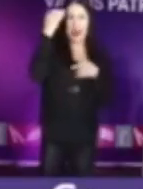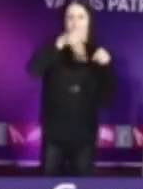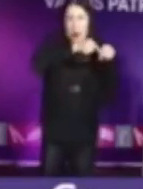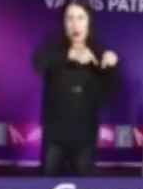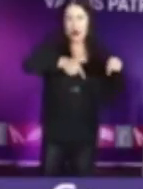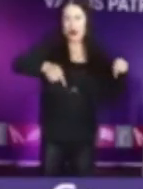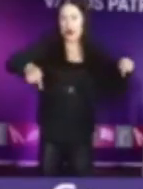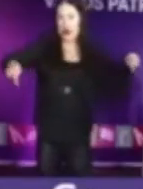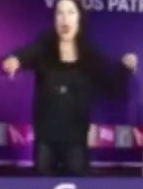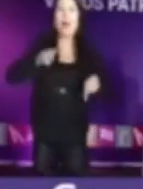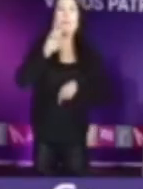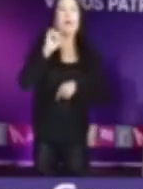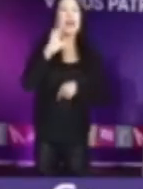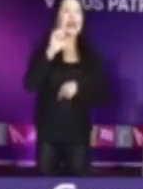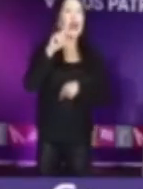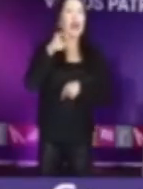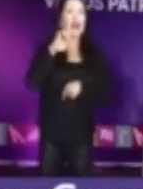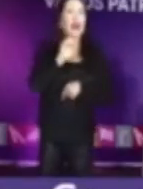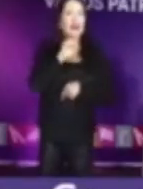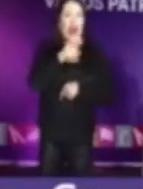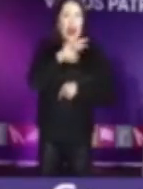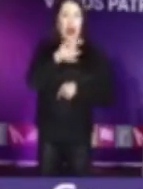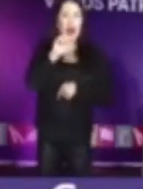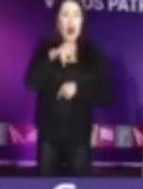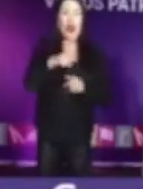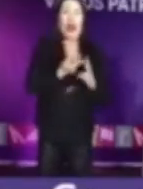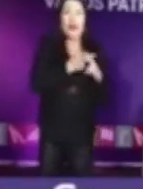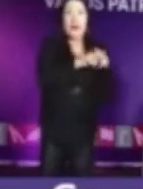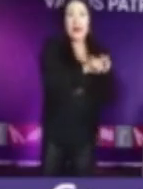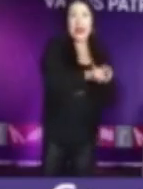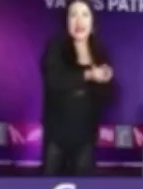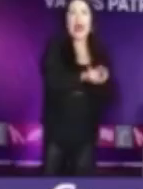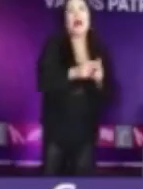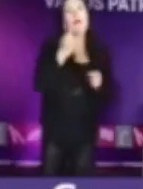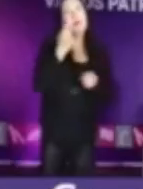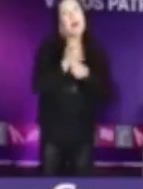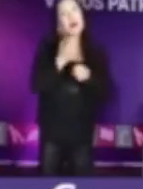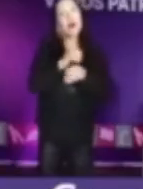Vicente Serrano empezó. Lo primero que empezó fue a ignorarlo,